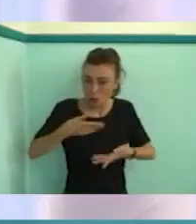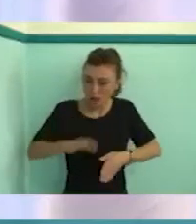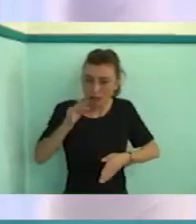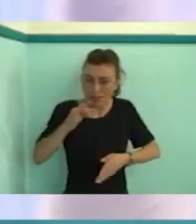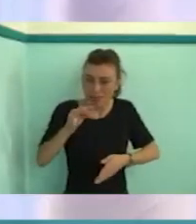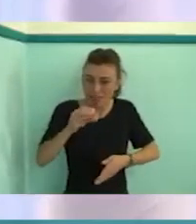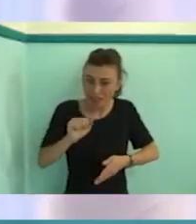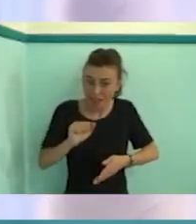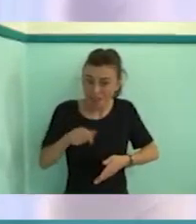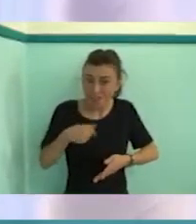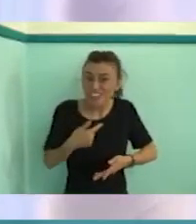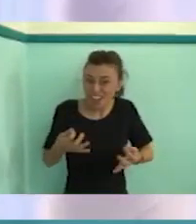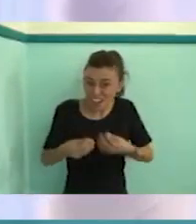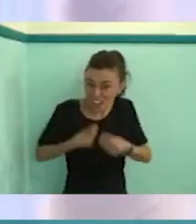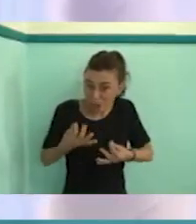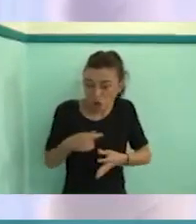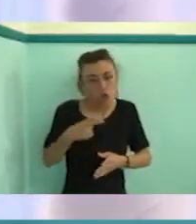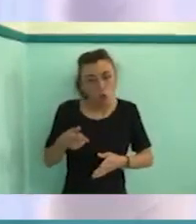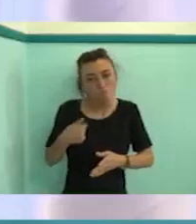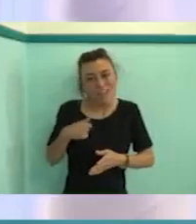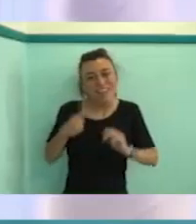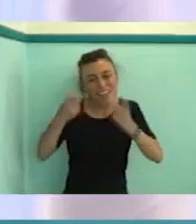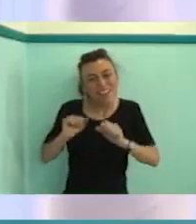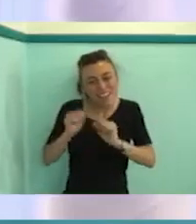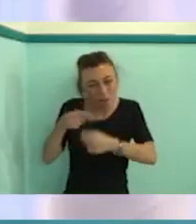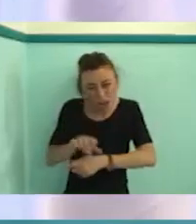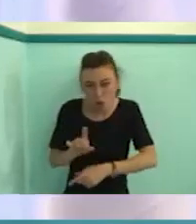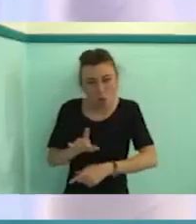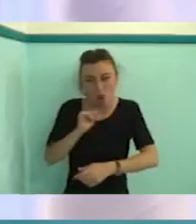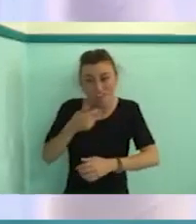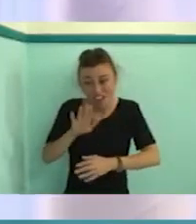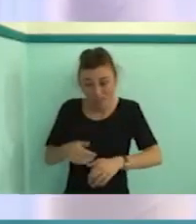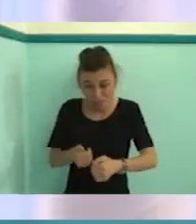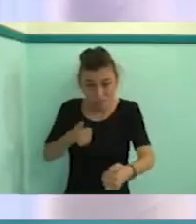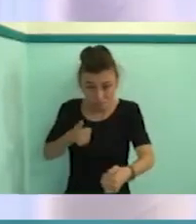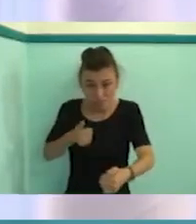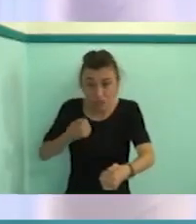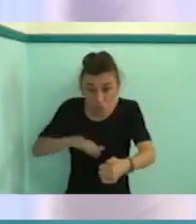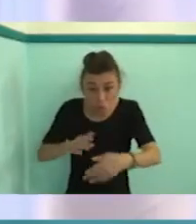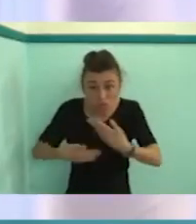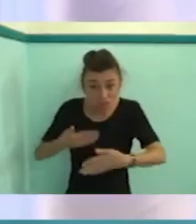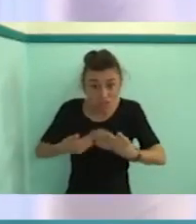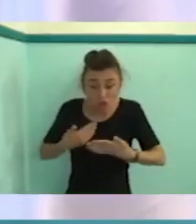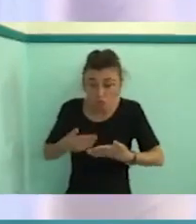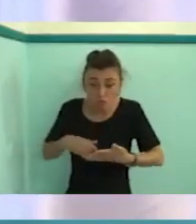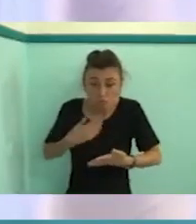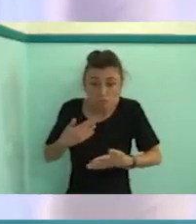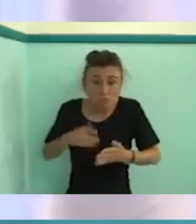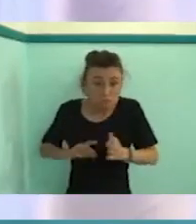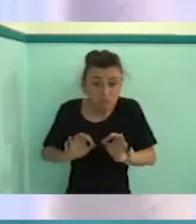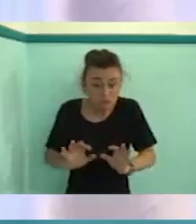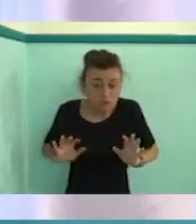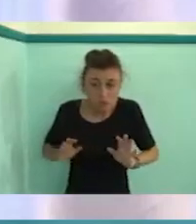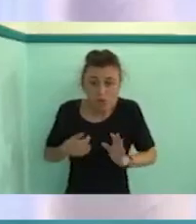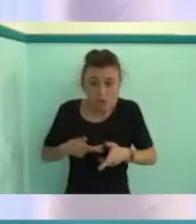vas a alejar de ti la vas a alejar ella tiene que hacer su proceso y tú tienes que ser su sostén la mano que le dice estoy aquí qué necesitas y por por